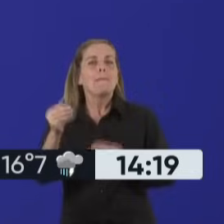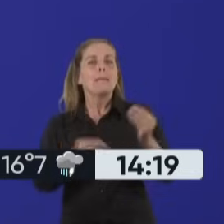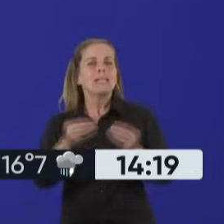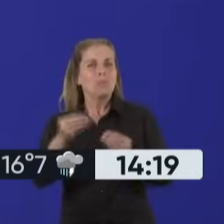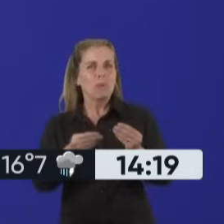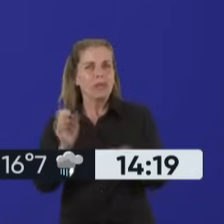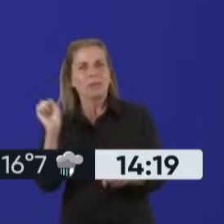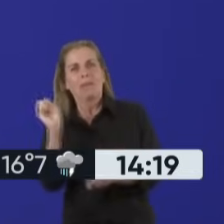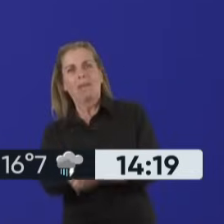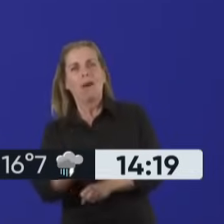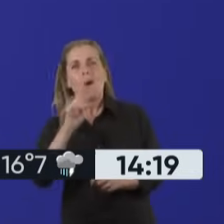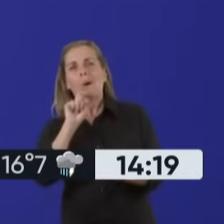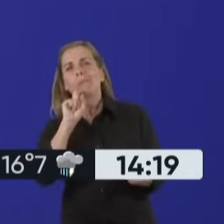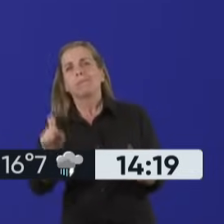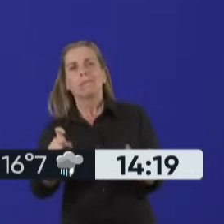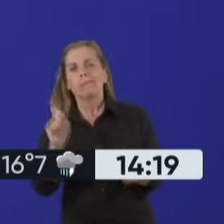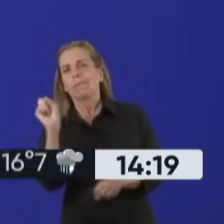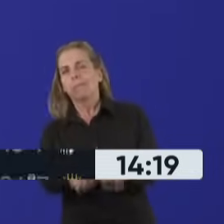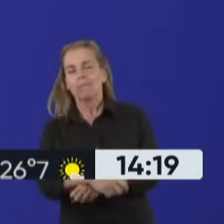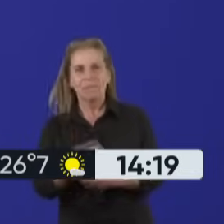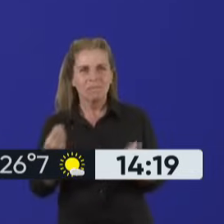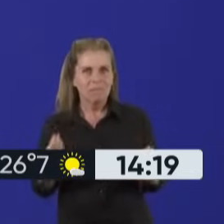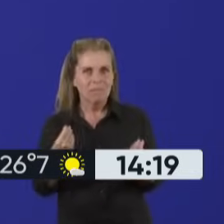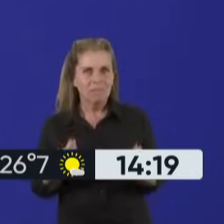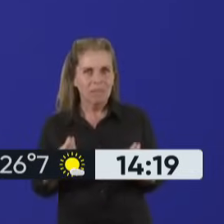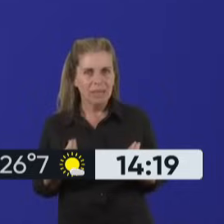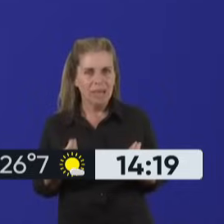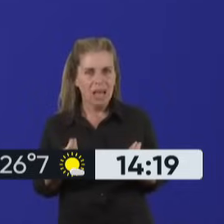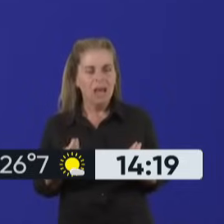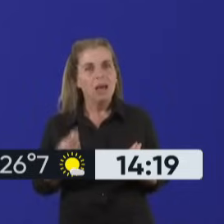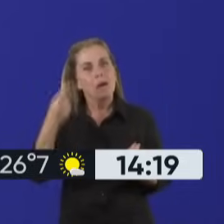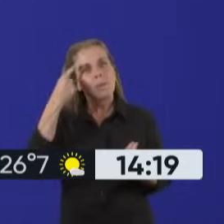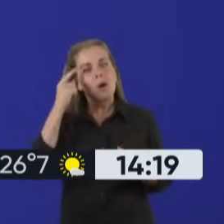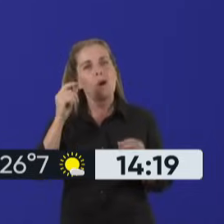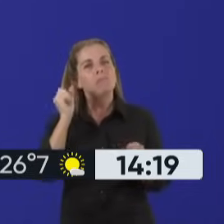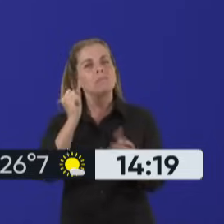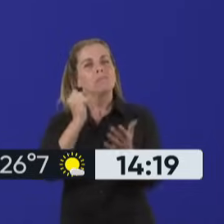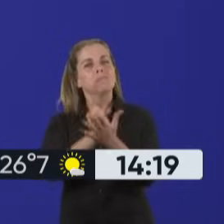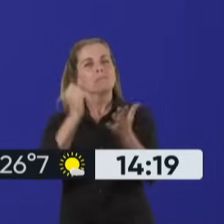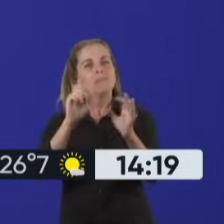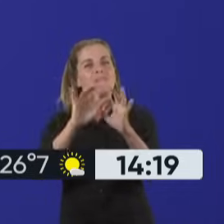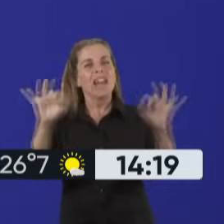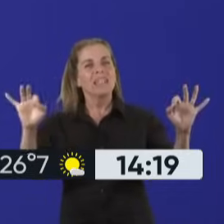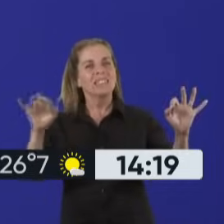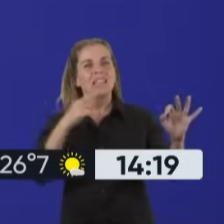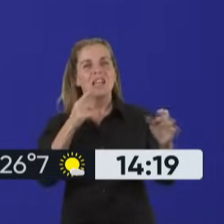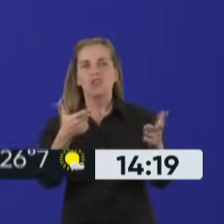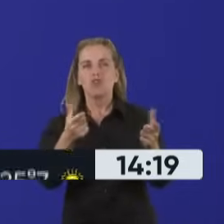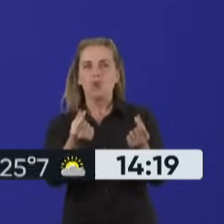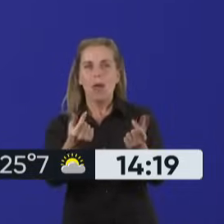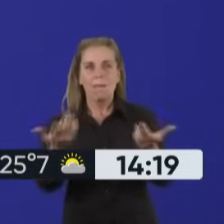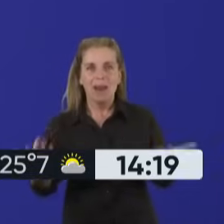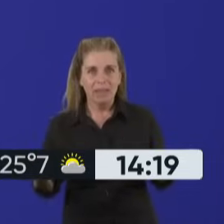impactante cómo llegó a la gente la idea del no hay plata. Es decir, el no hay plata todos las